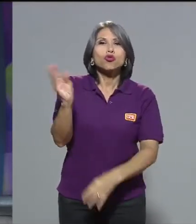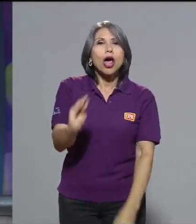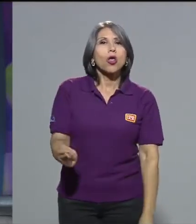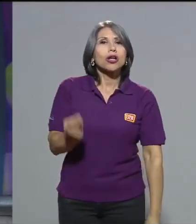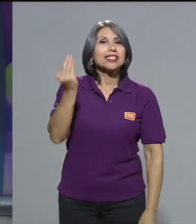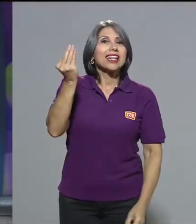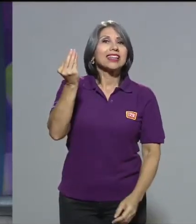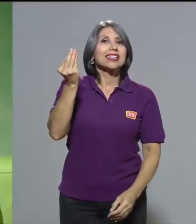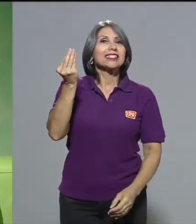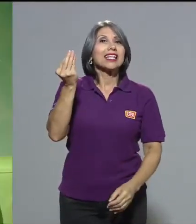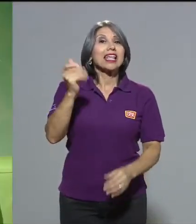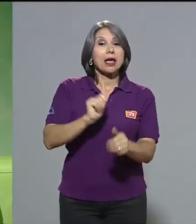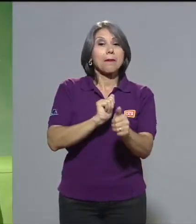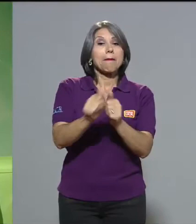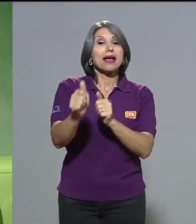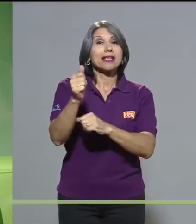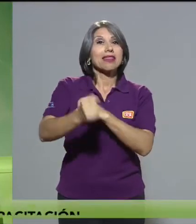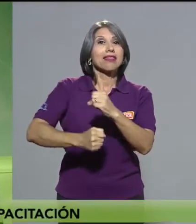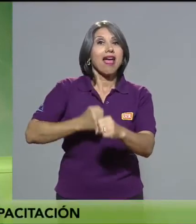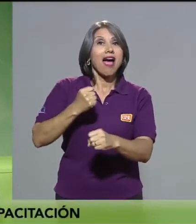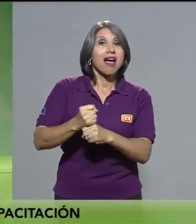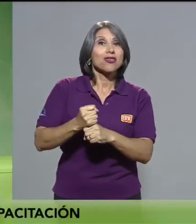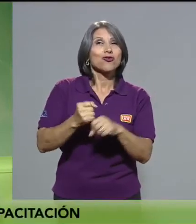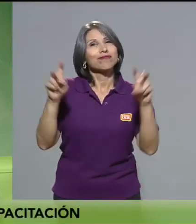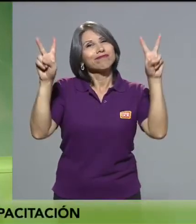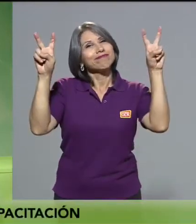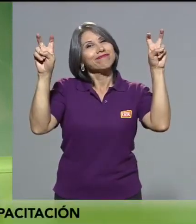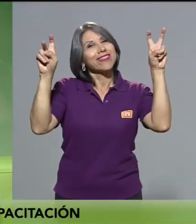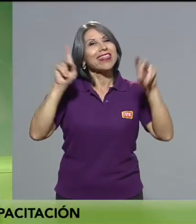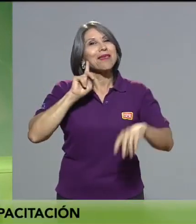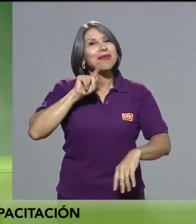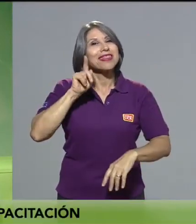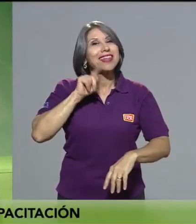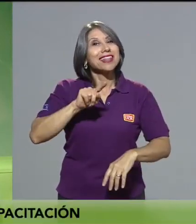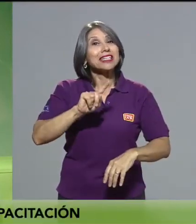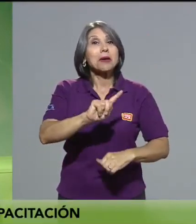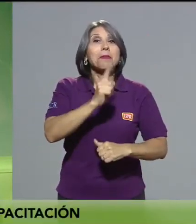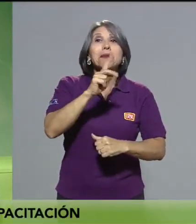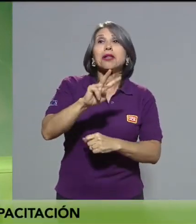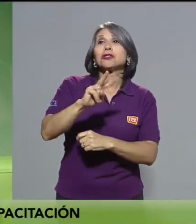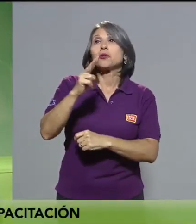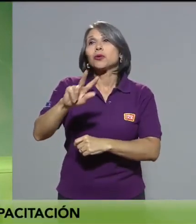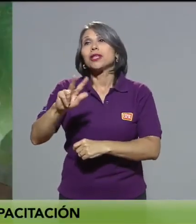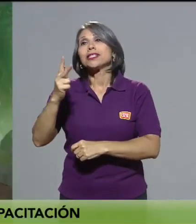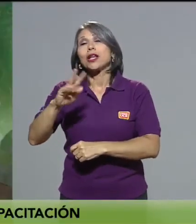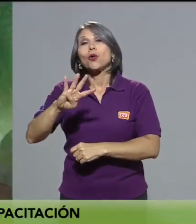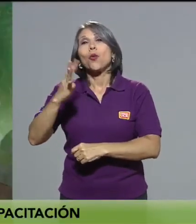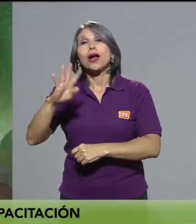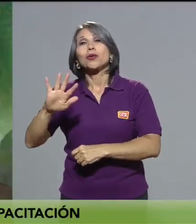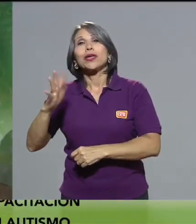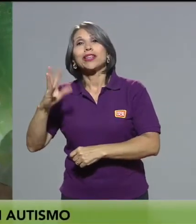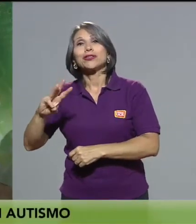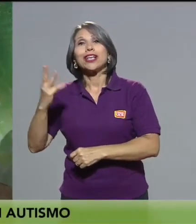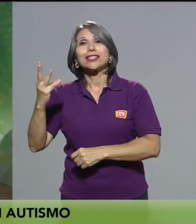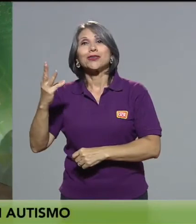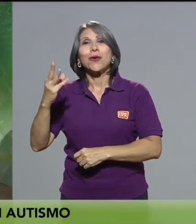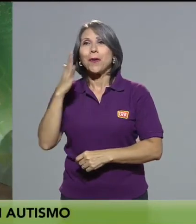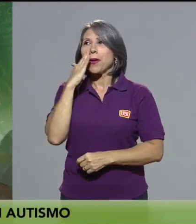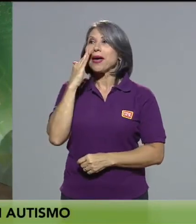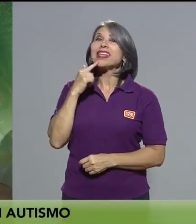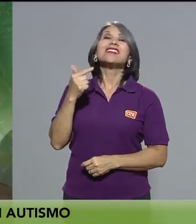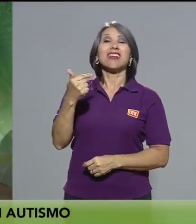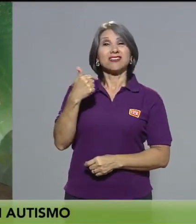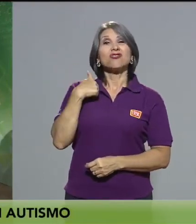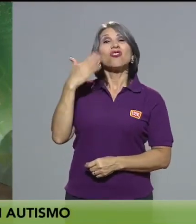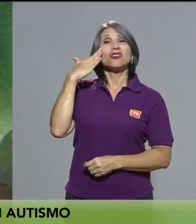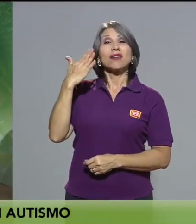de mentiritas, pasan de primero, segundo, y entonces las mamás dicen, yo sé que está en sexto, pero no está en sexto. Entonces, ¿qué pasa?